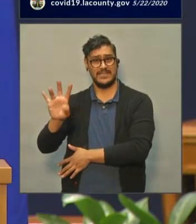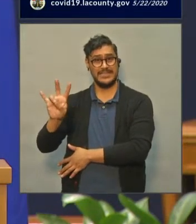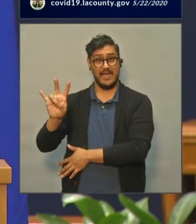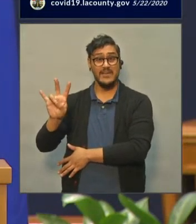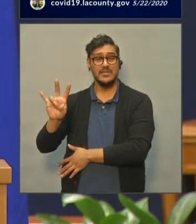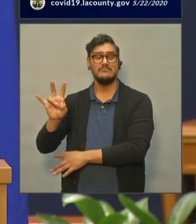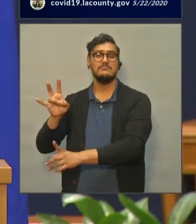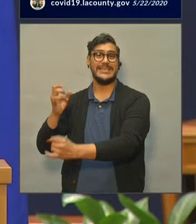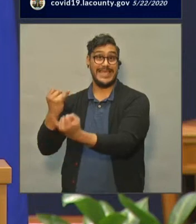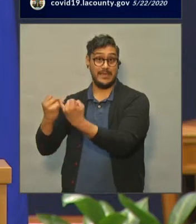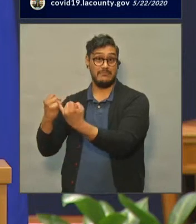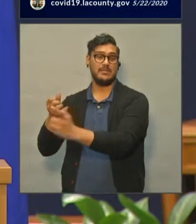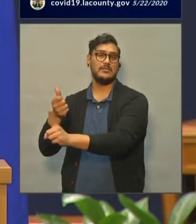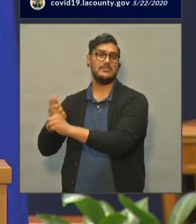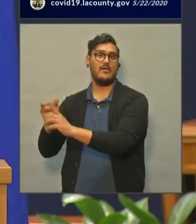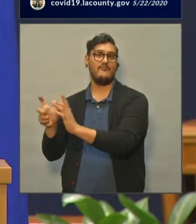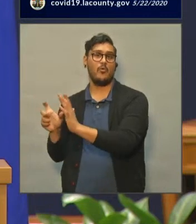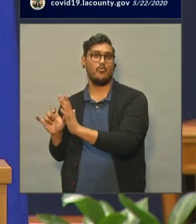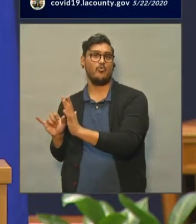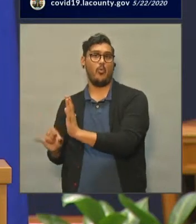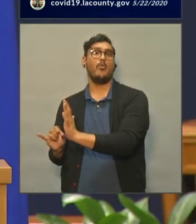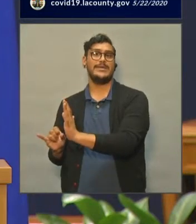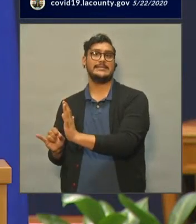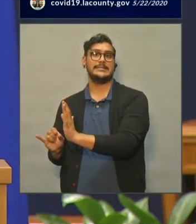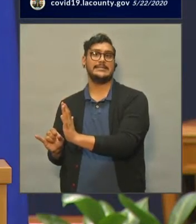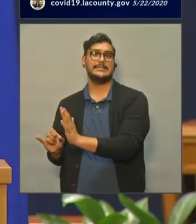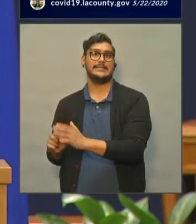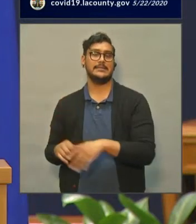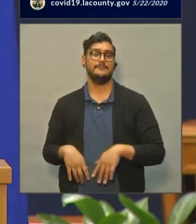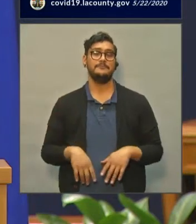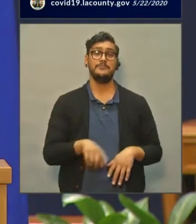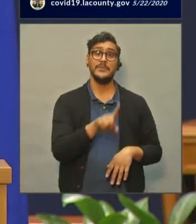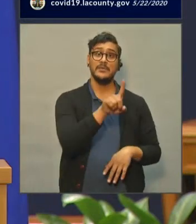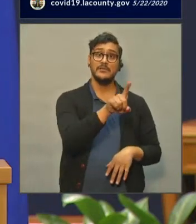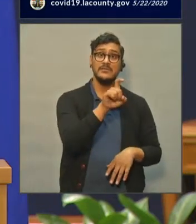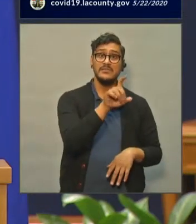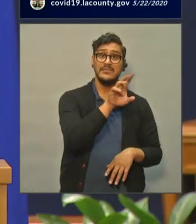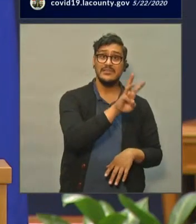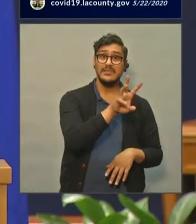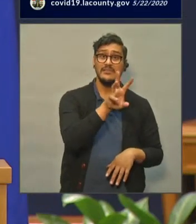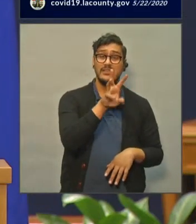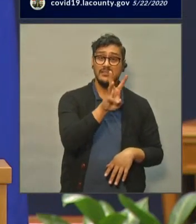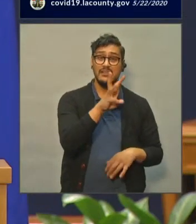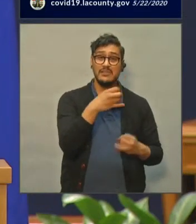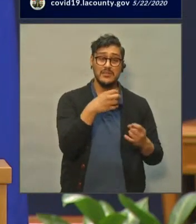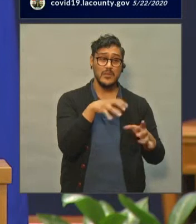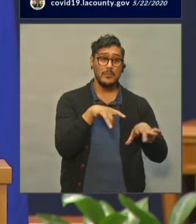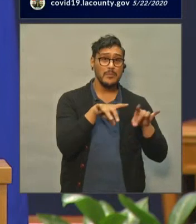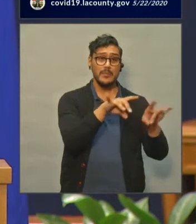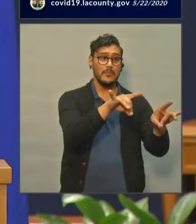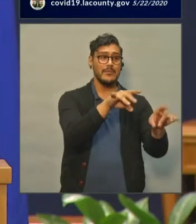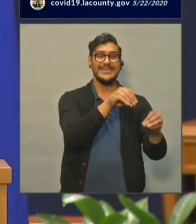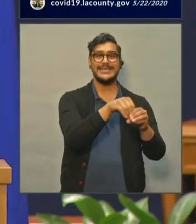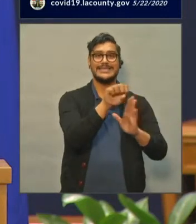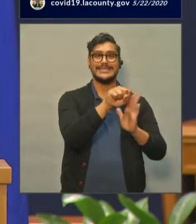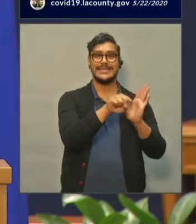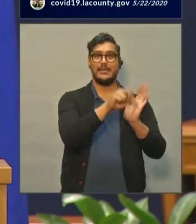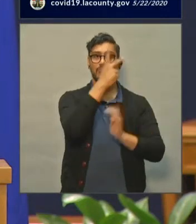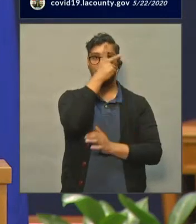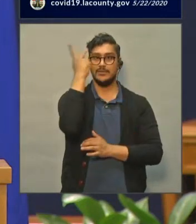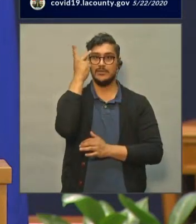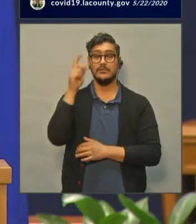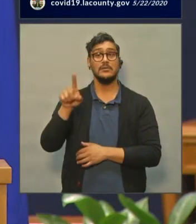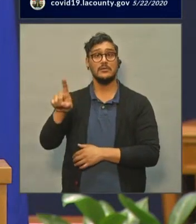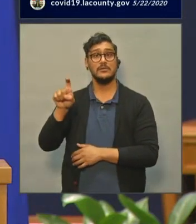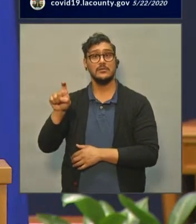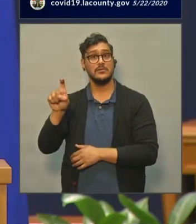4,857 están en cuarentena. Hay 176 casos en la prisión estatal y